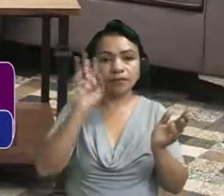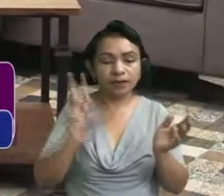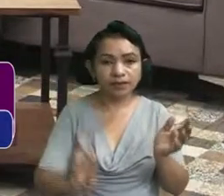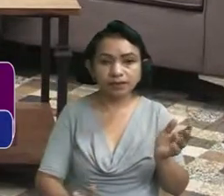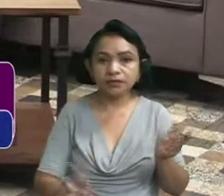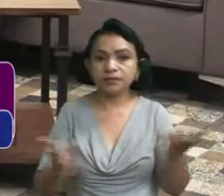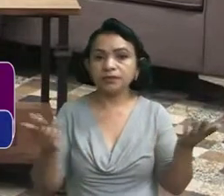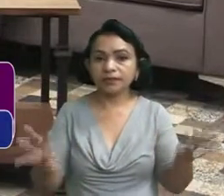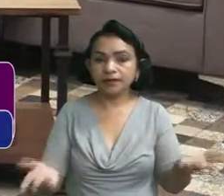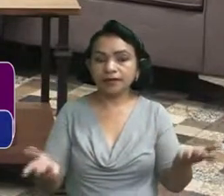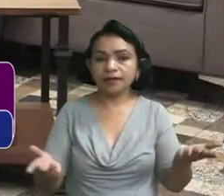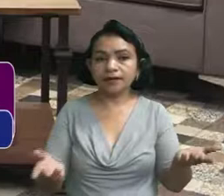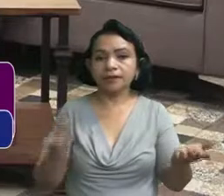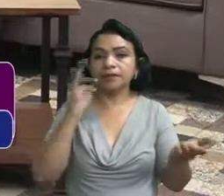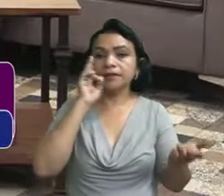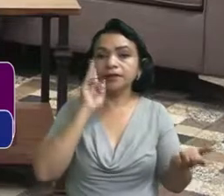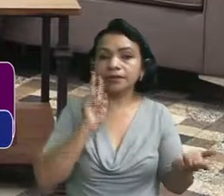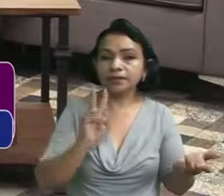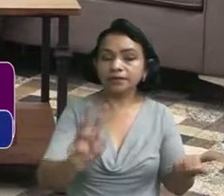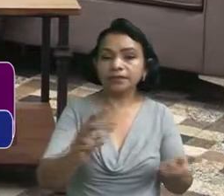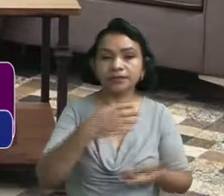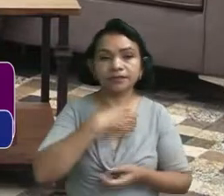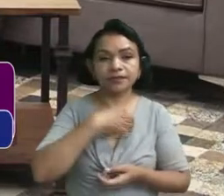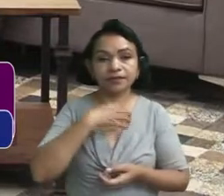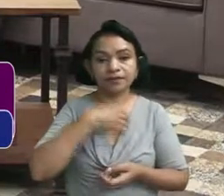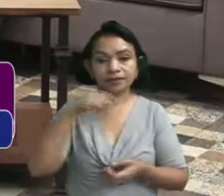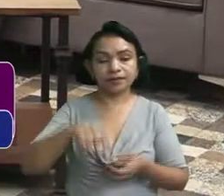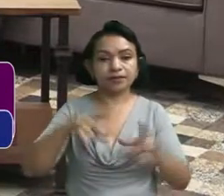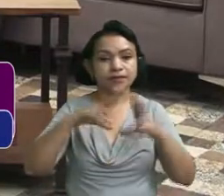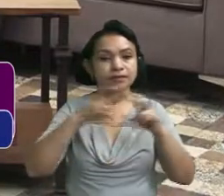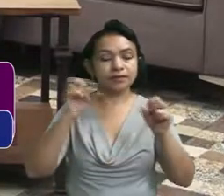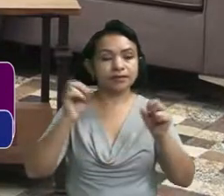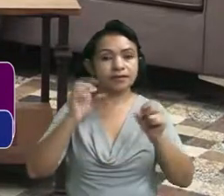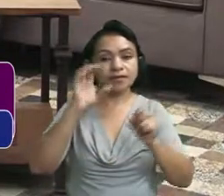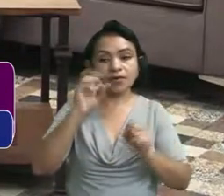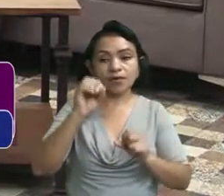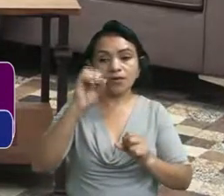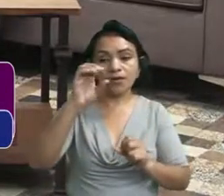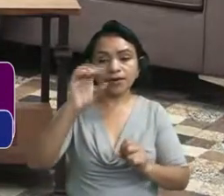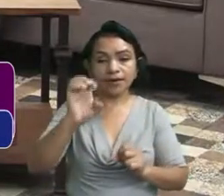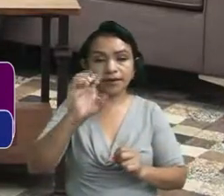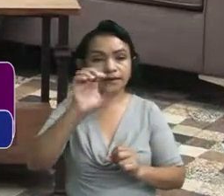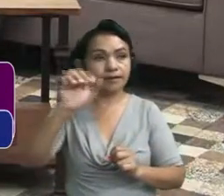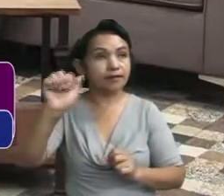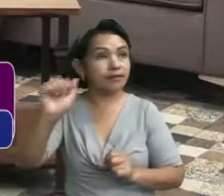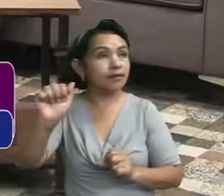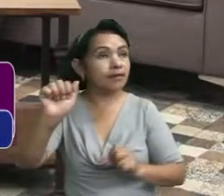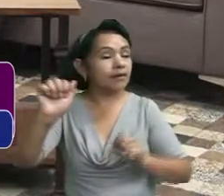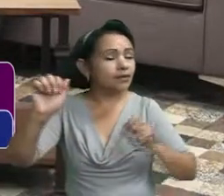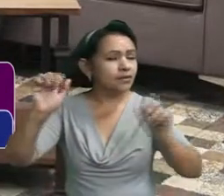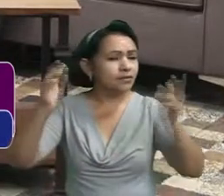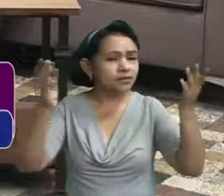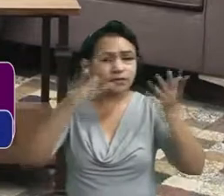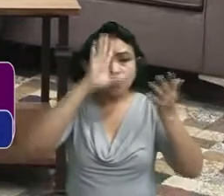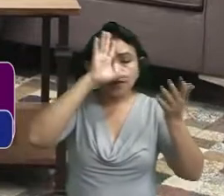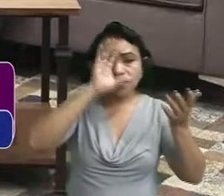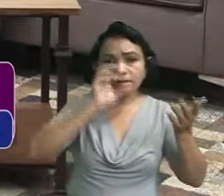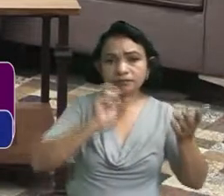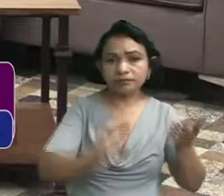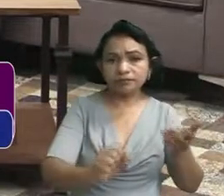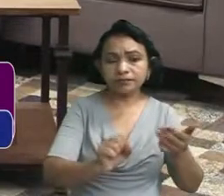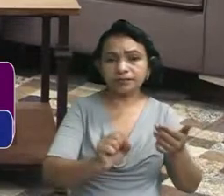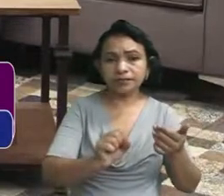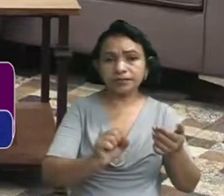sentido, bueno, también lo pudimos ver con nosotros en la Organización de los Estados Americanos, abiertamente el embajador, el